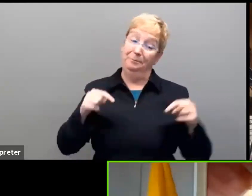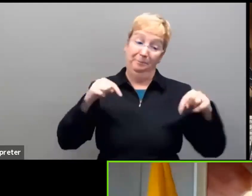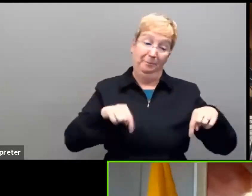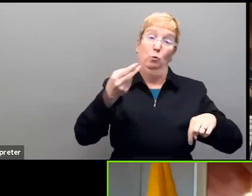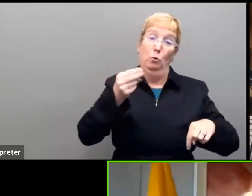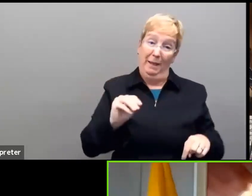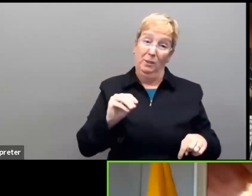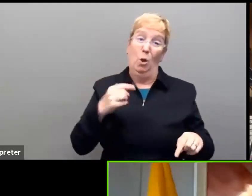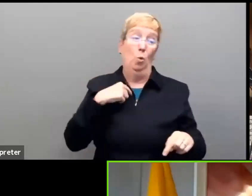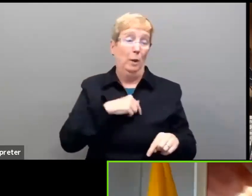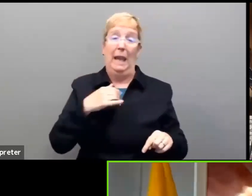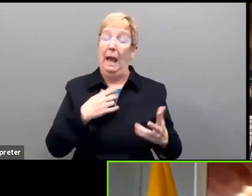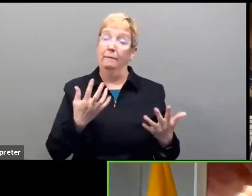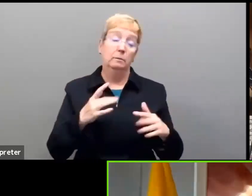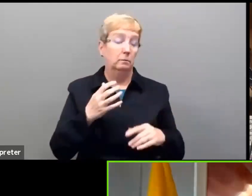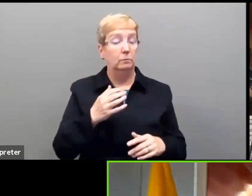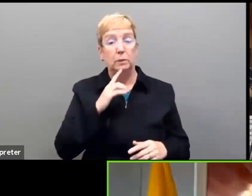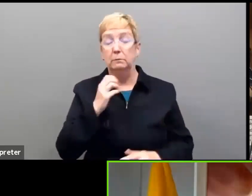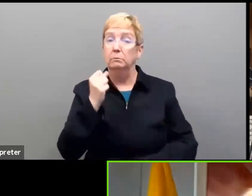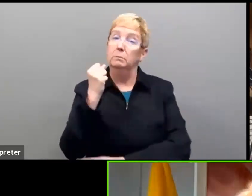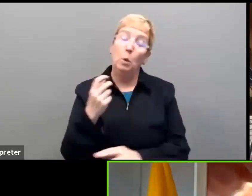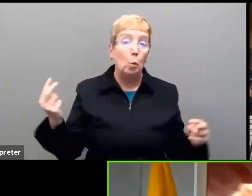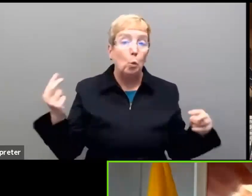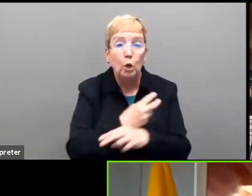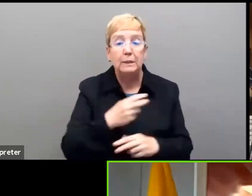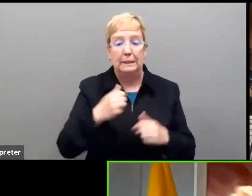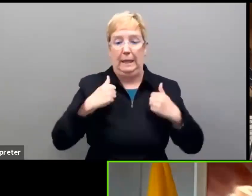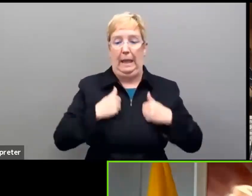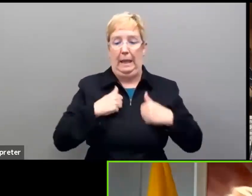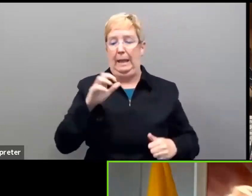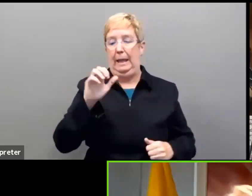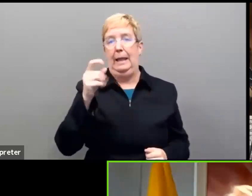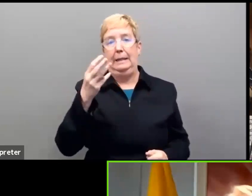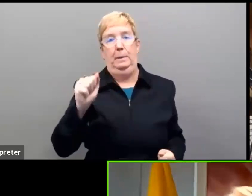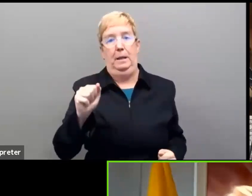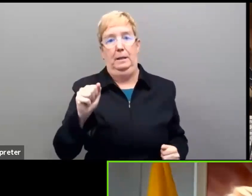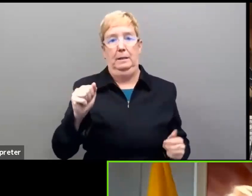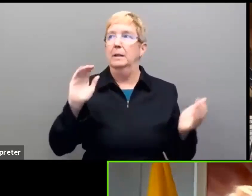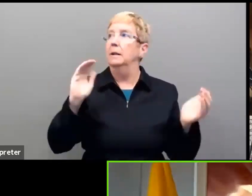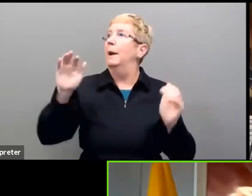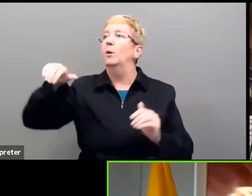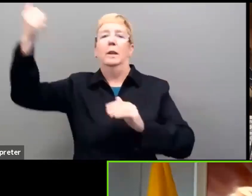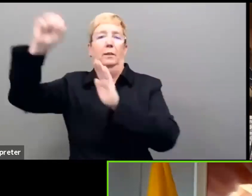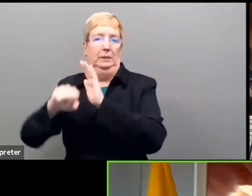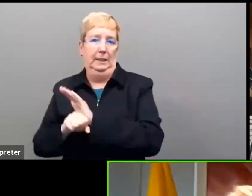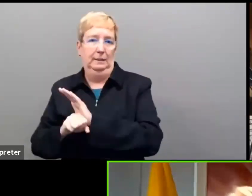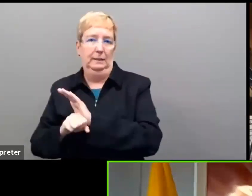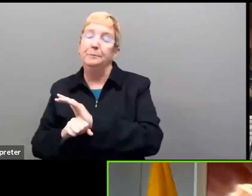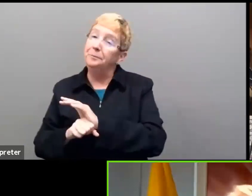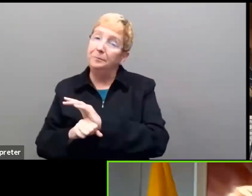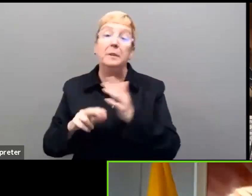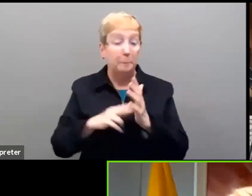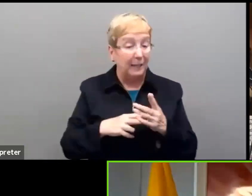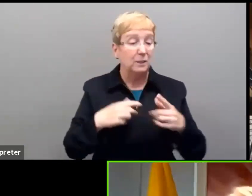sobre Delta. Hay muchos niños con condiciones subyacentes en este estado. Tenemos una de las tasas mayores de asma en todo